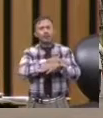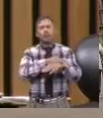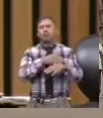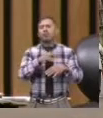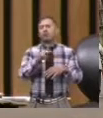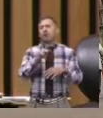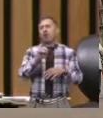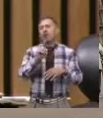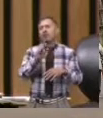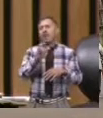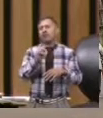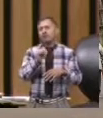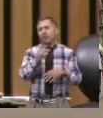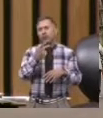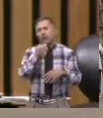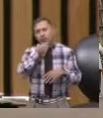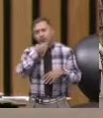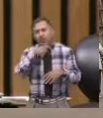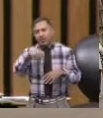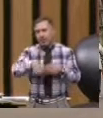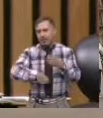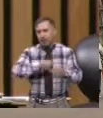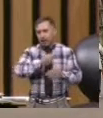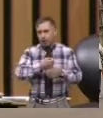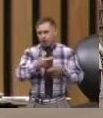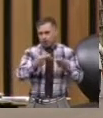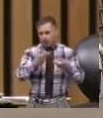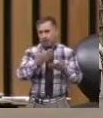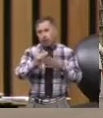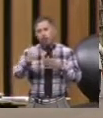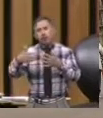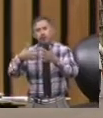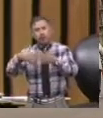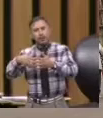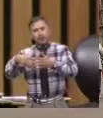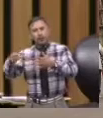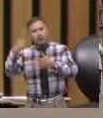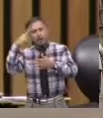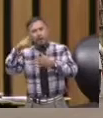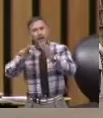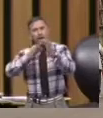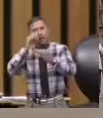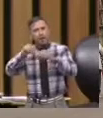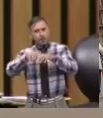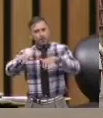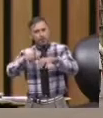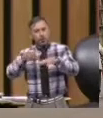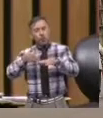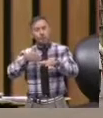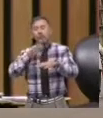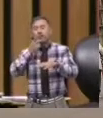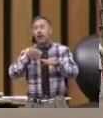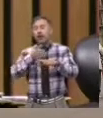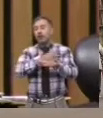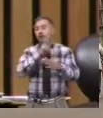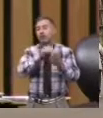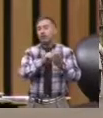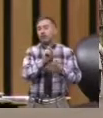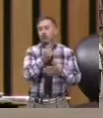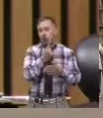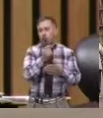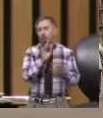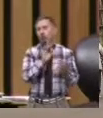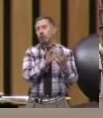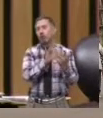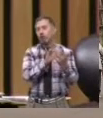año. Asimismo, una ejecutiva de una empresa dedicada al marketing refirió a principios de 2021 acercamientos con un